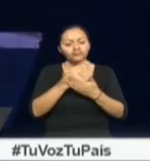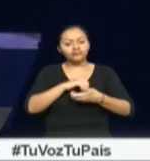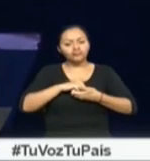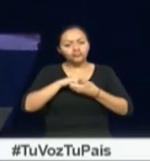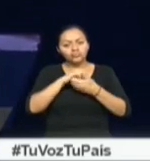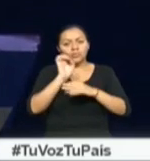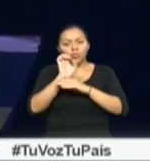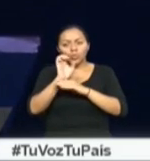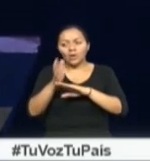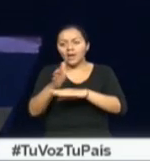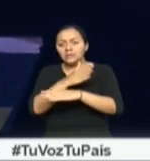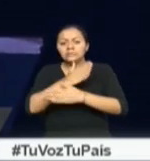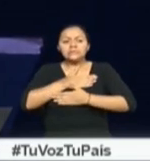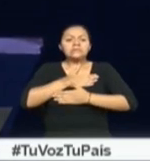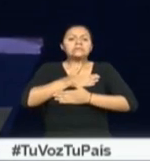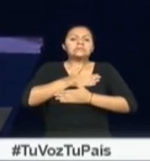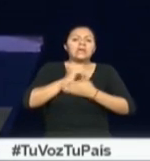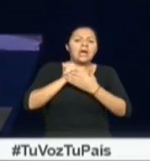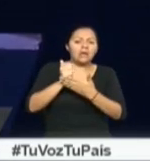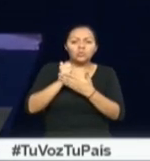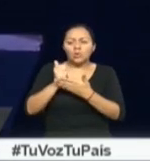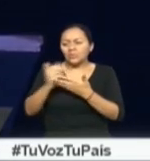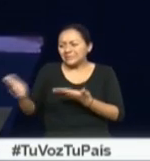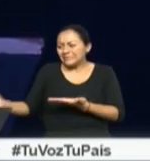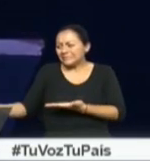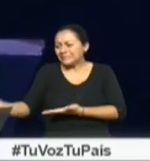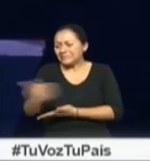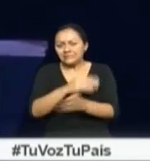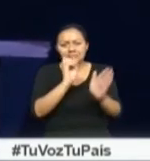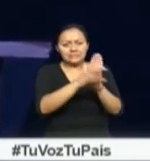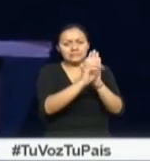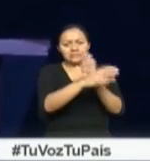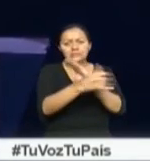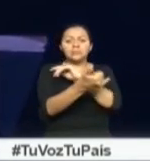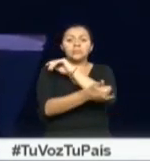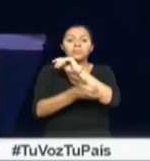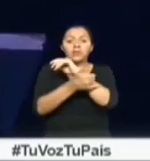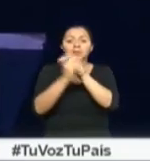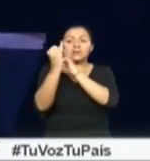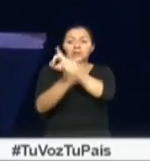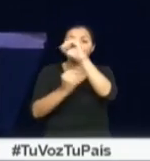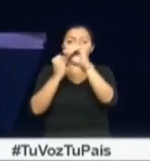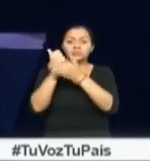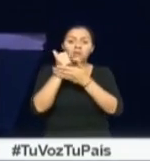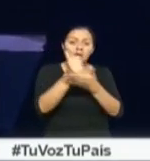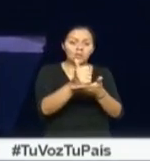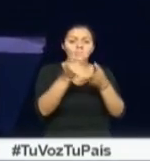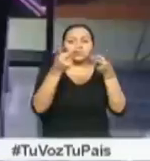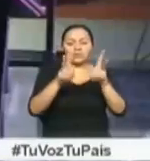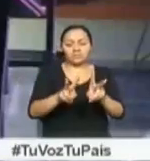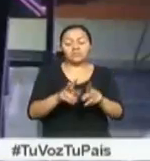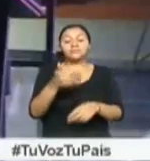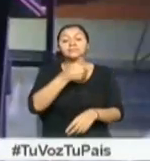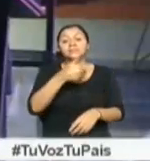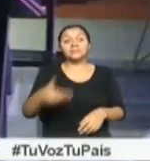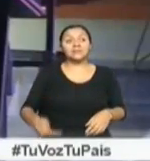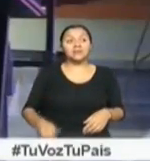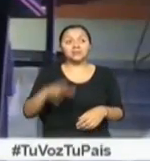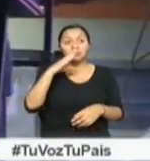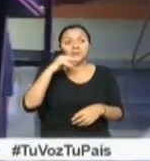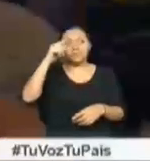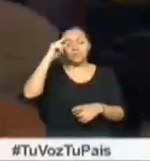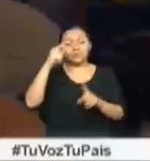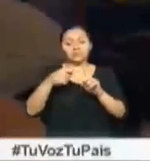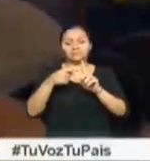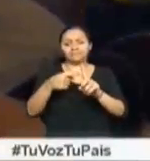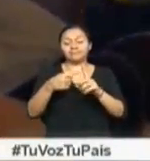pueblo ecuatoriano, así como la de países amigos que nos tendieron la mano. De esta manera, el presidente de la República, Rafael